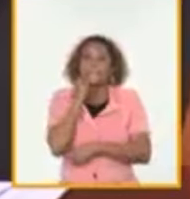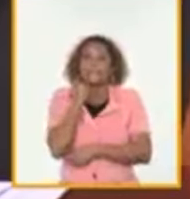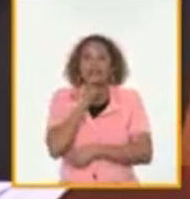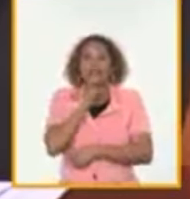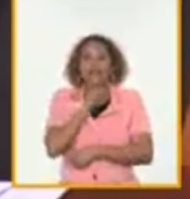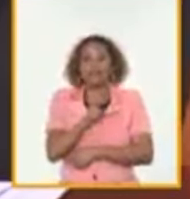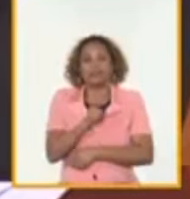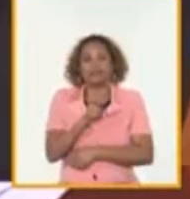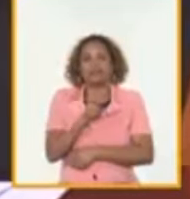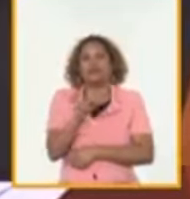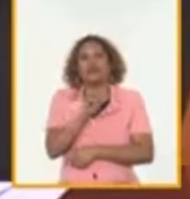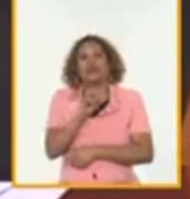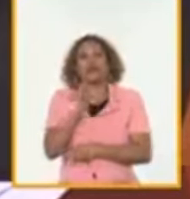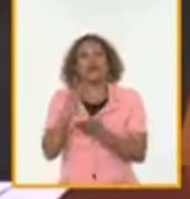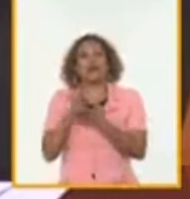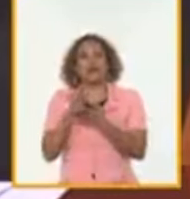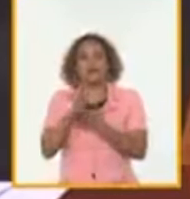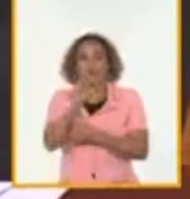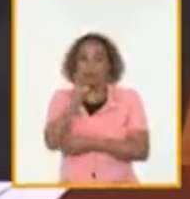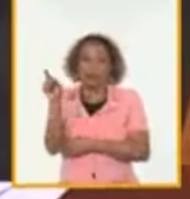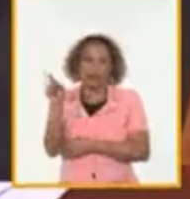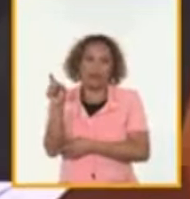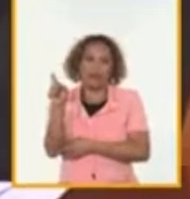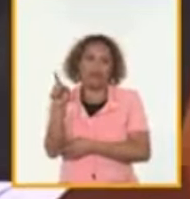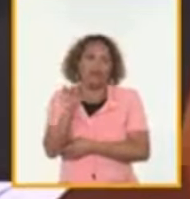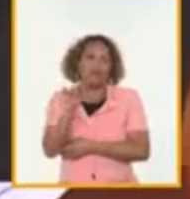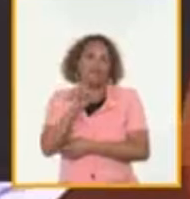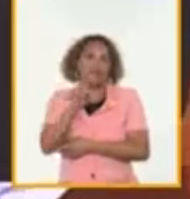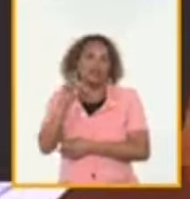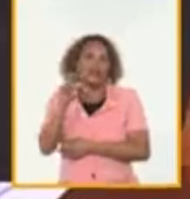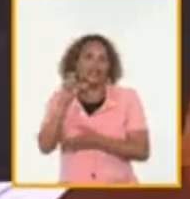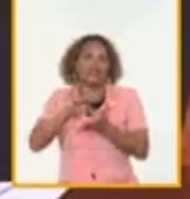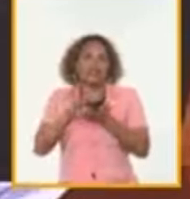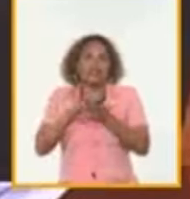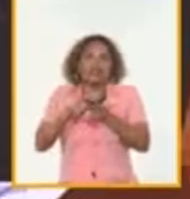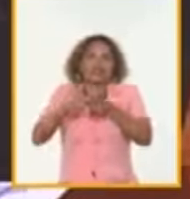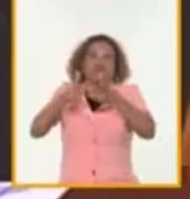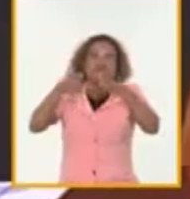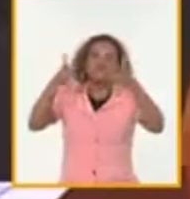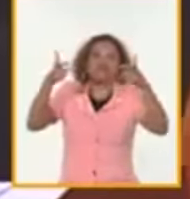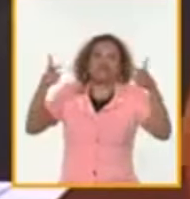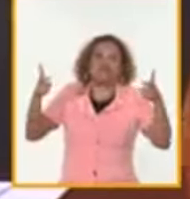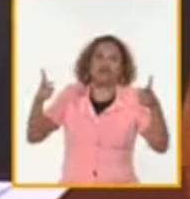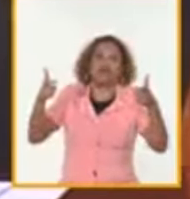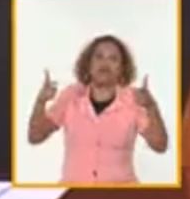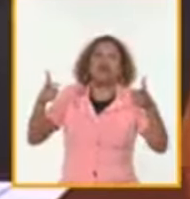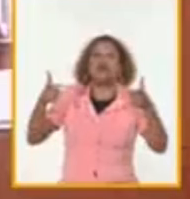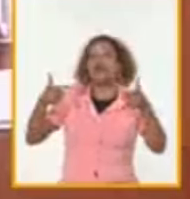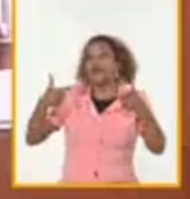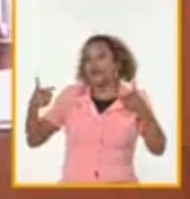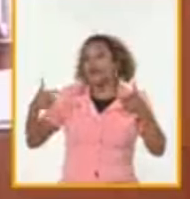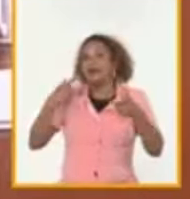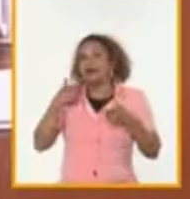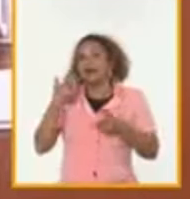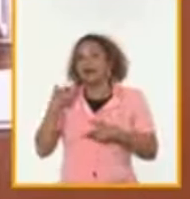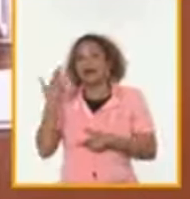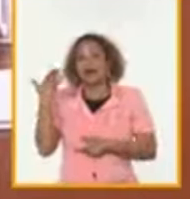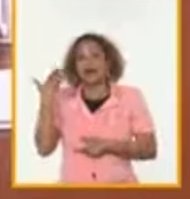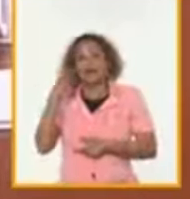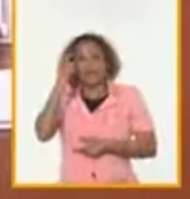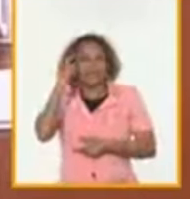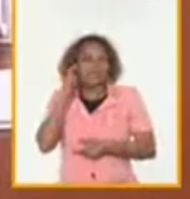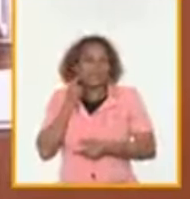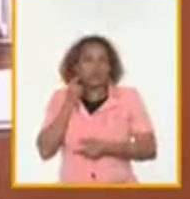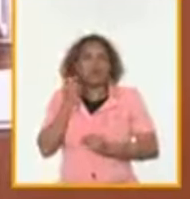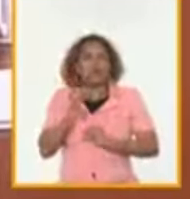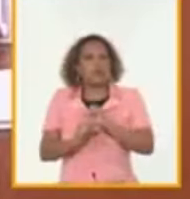los centros educacionales Porque villac Clara tiene centros educacionales grandes que incluso fueron regionales en un momento y que y que con el paso